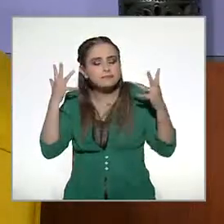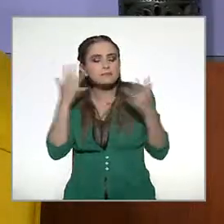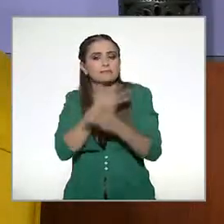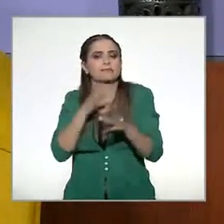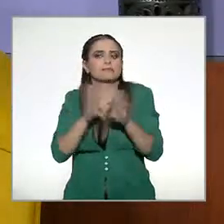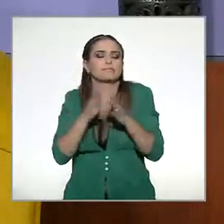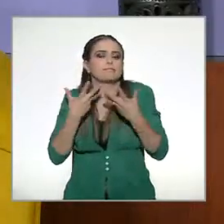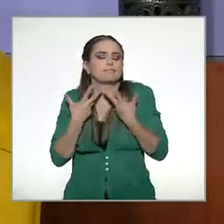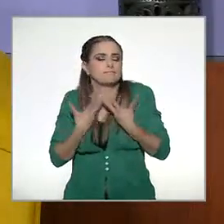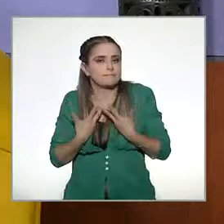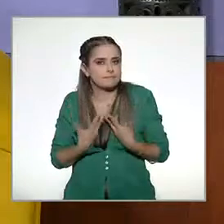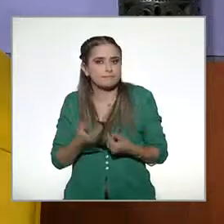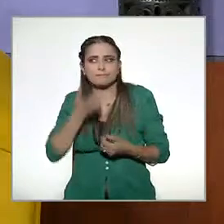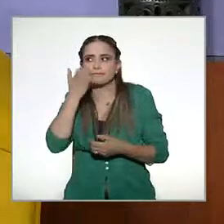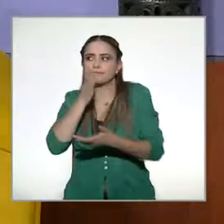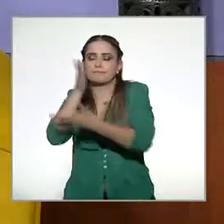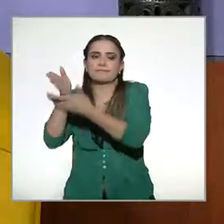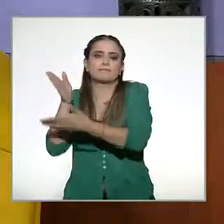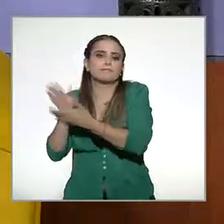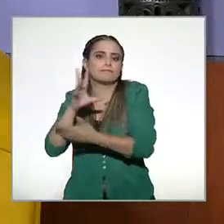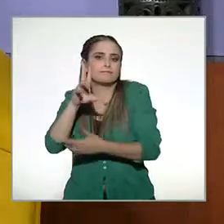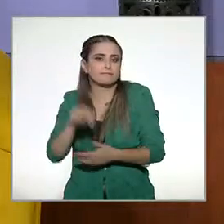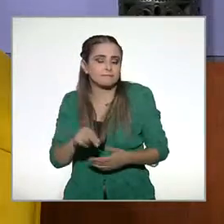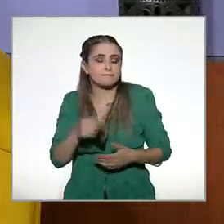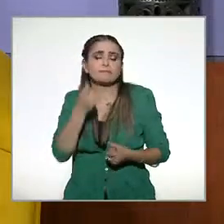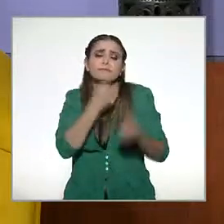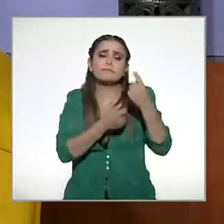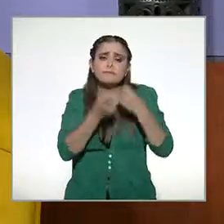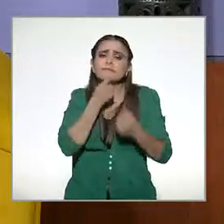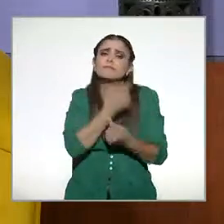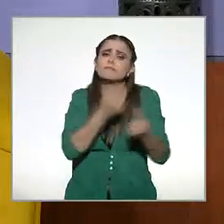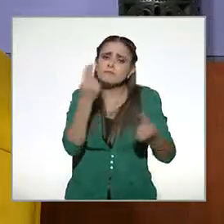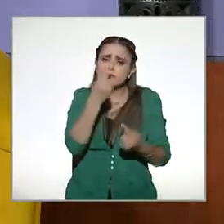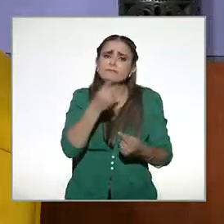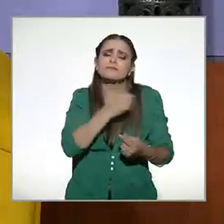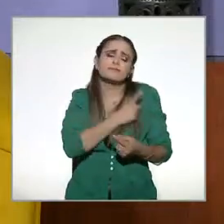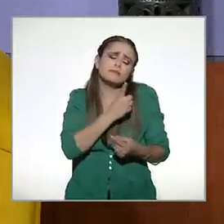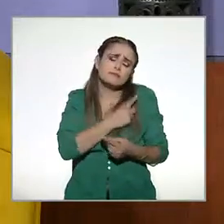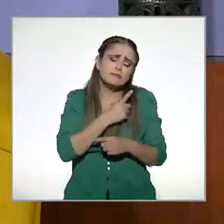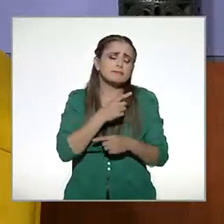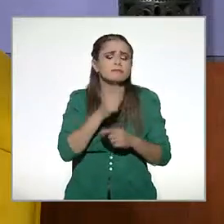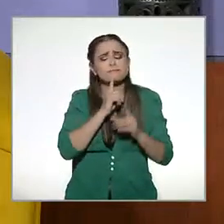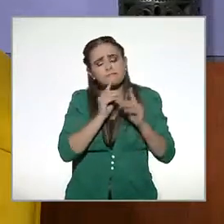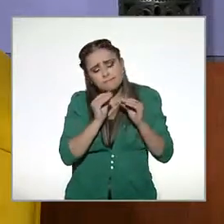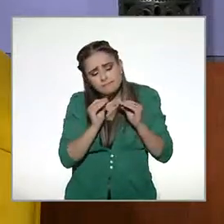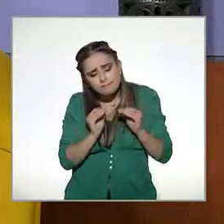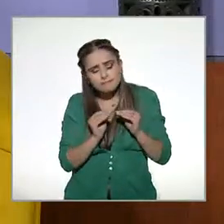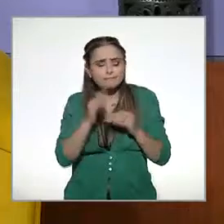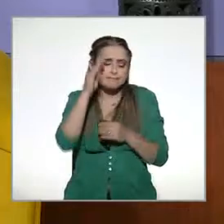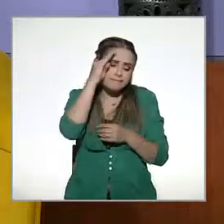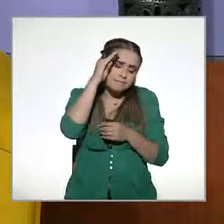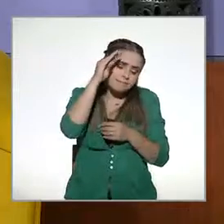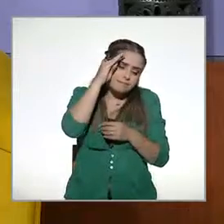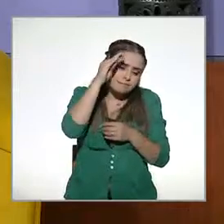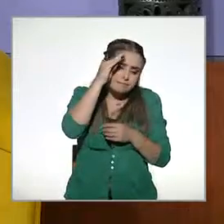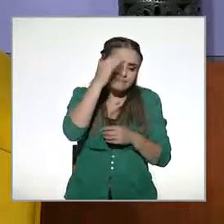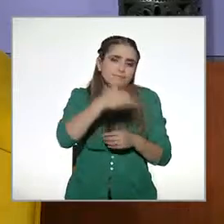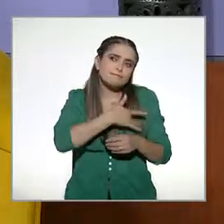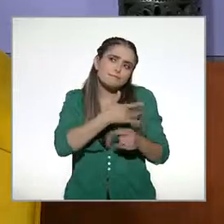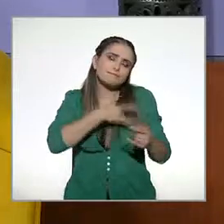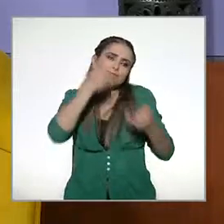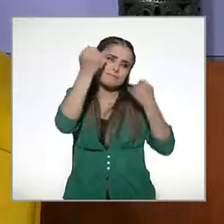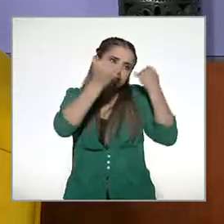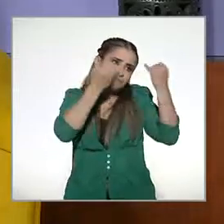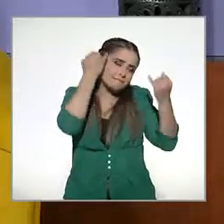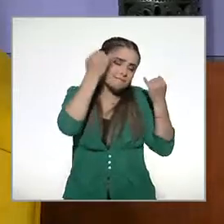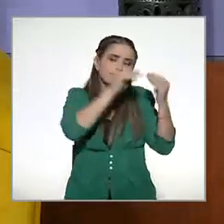juzgar cuando en realidad uno necesita de ese silencio muchas veces para poderse escuchar uno necesita de ese espacio de soledad y